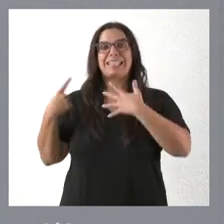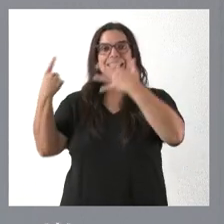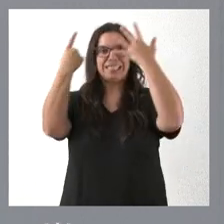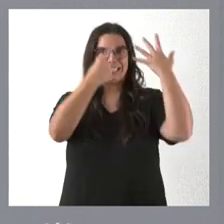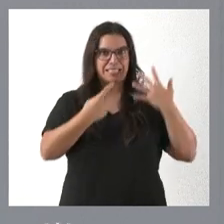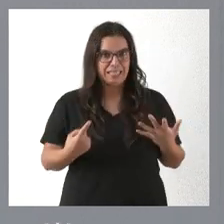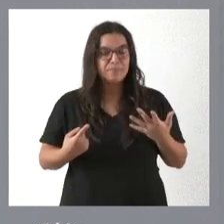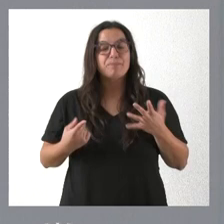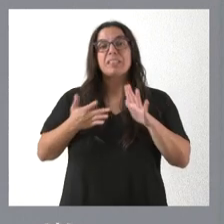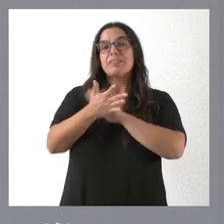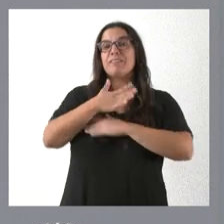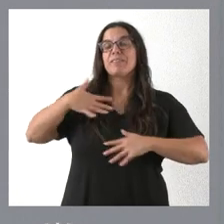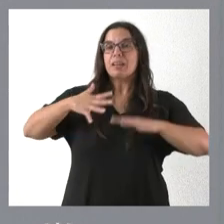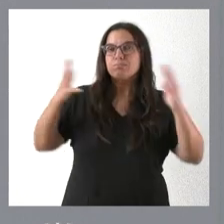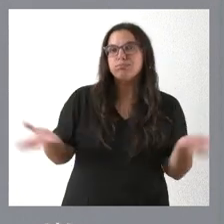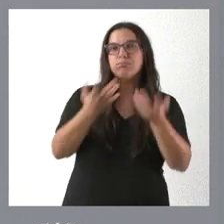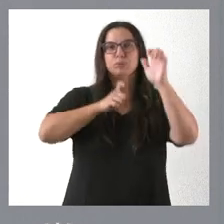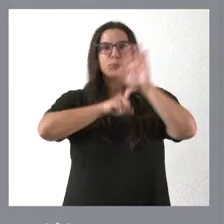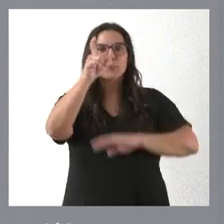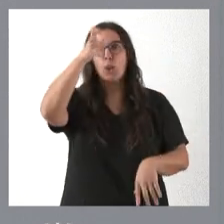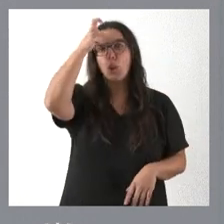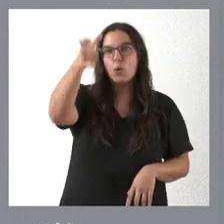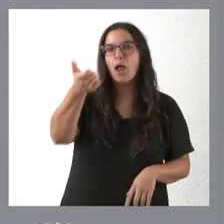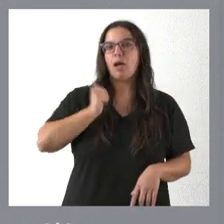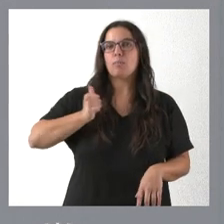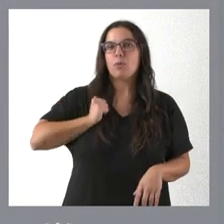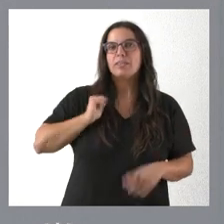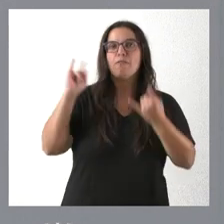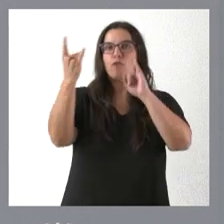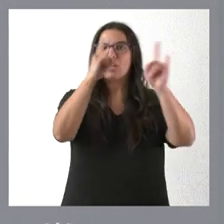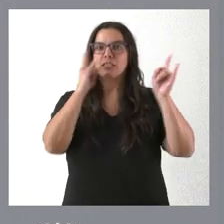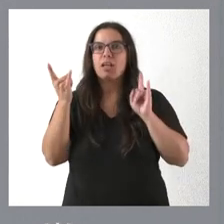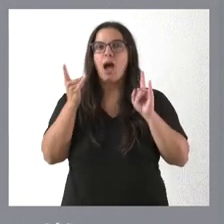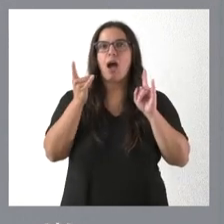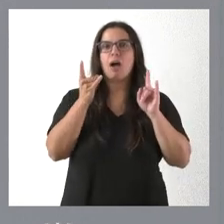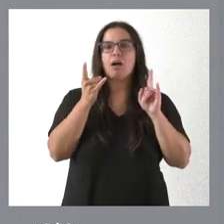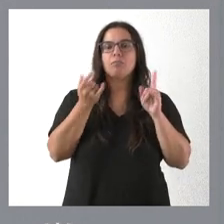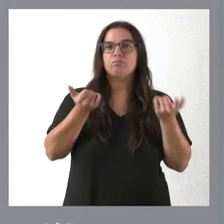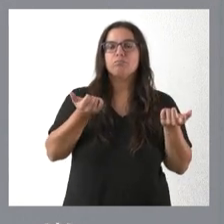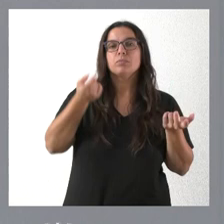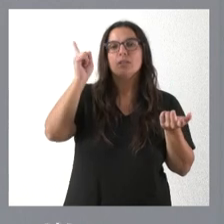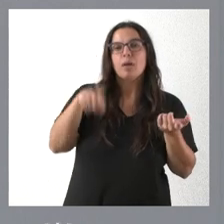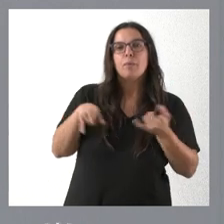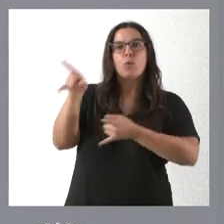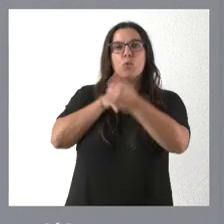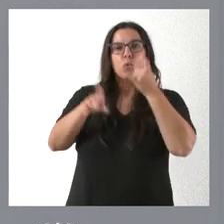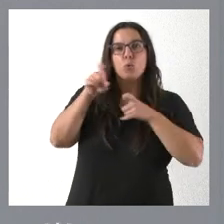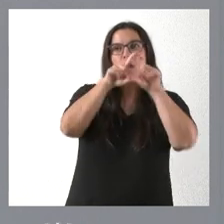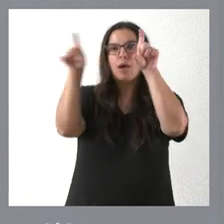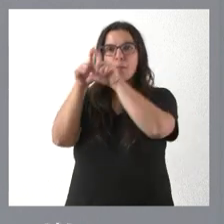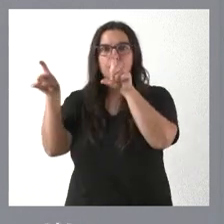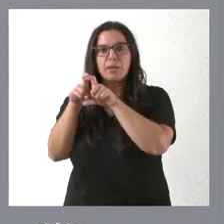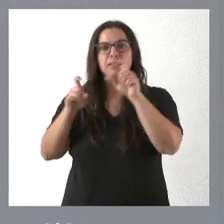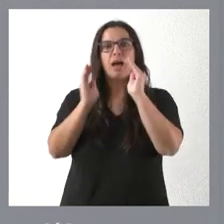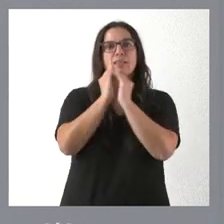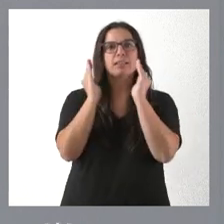ello promover el desarrollo local la explotación de aprovechamientos forestales la prospección empresarial la promoción de la artesanía local